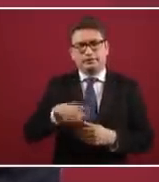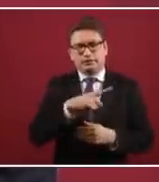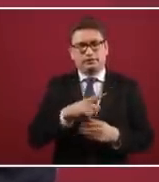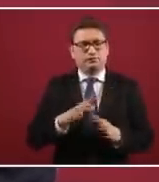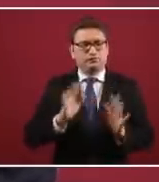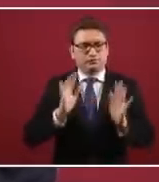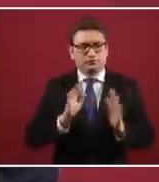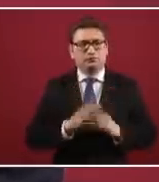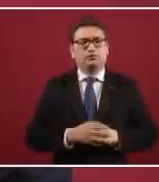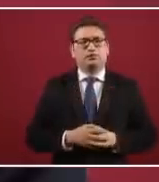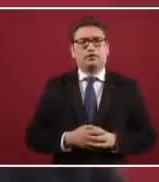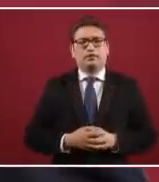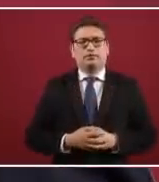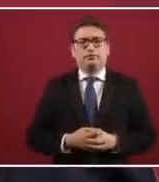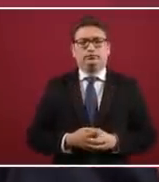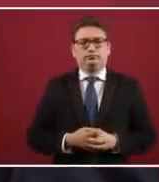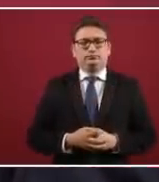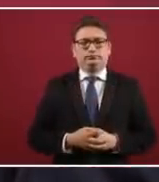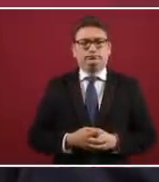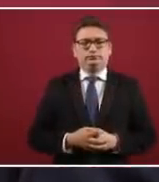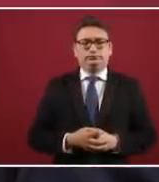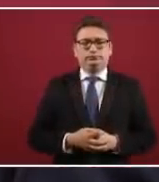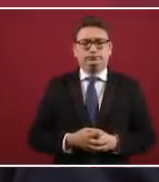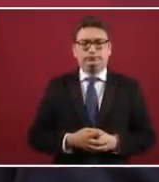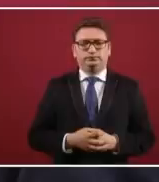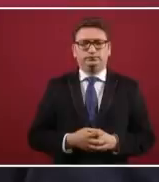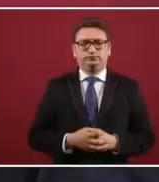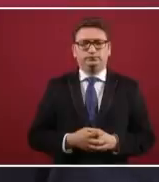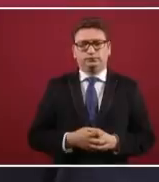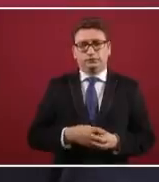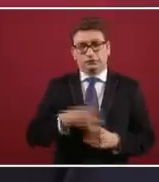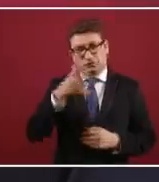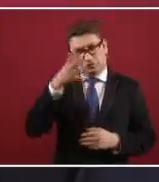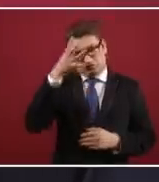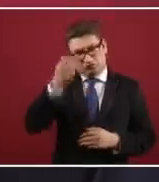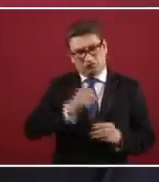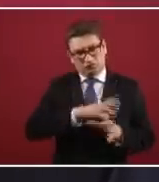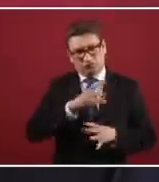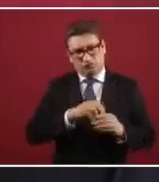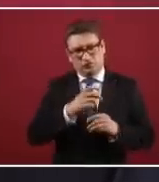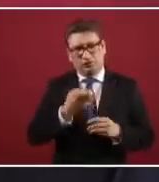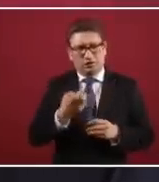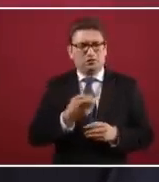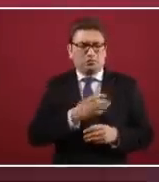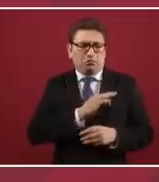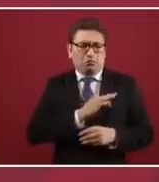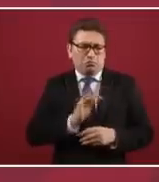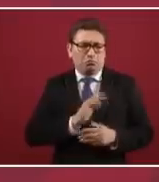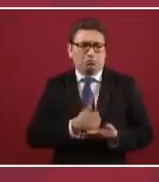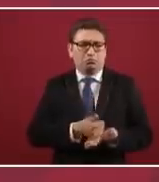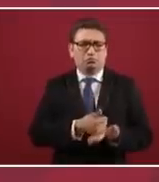amplio y profundo del término, del concepto, dar facilidades.